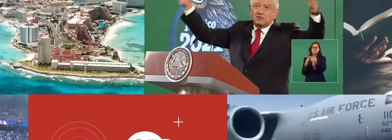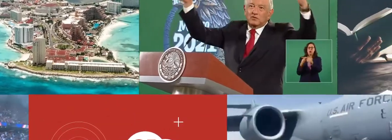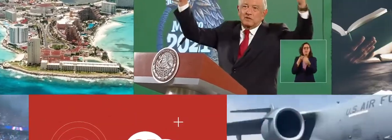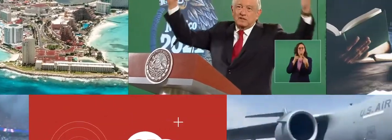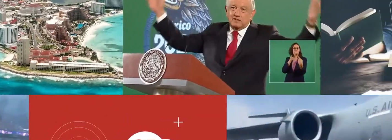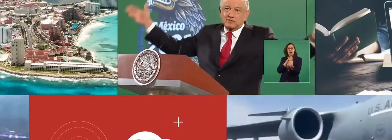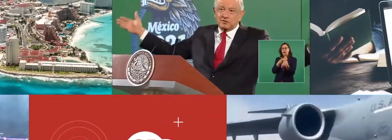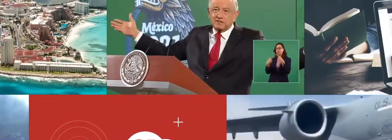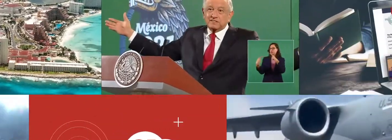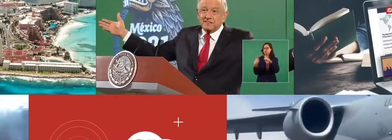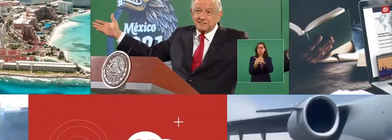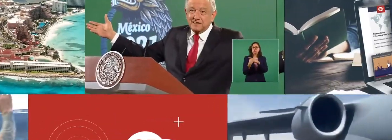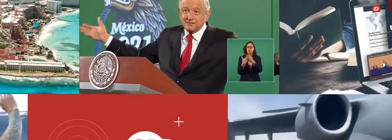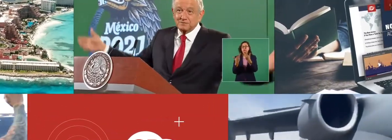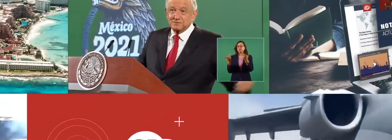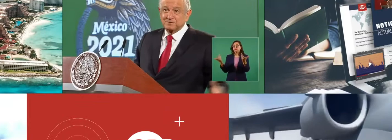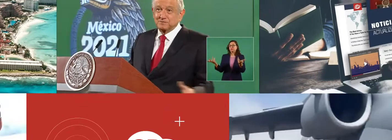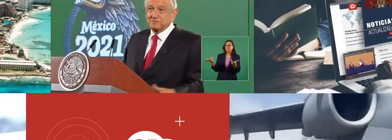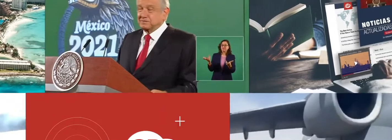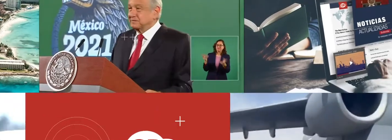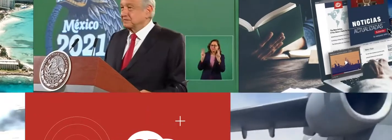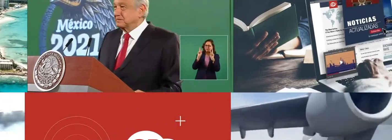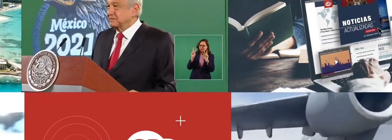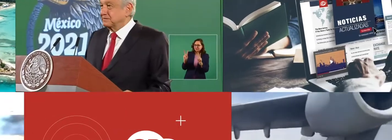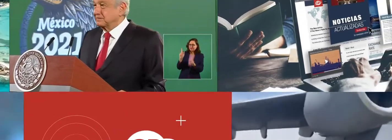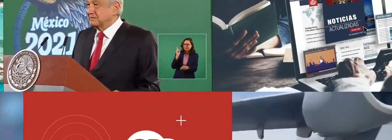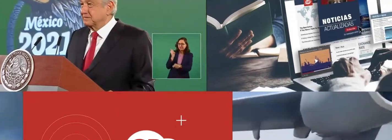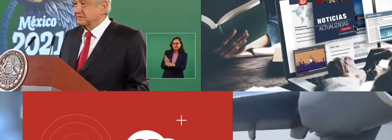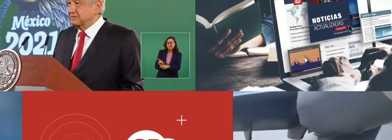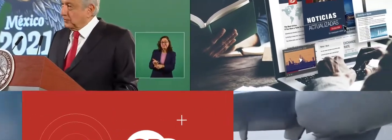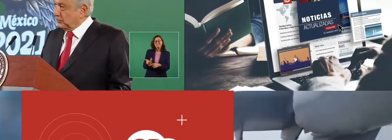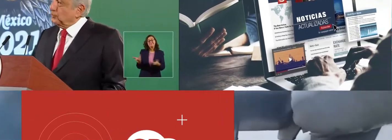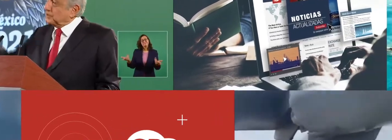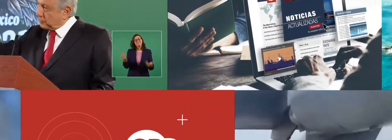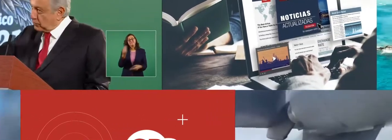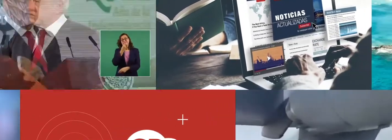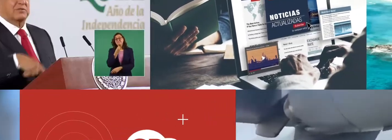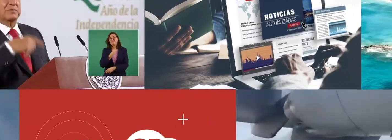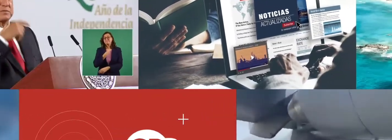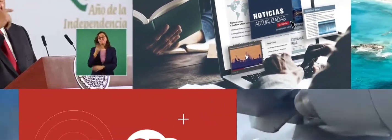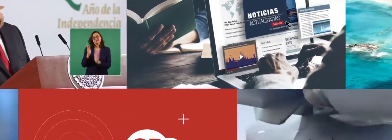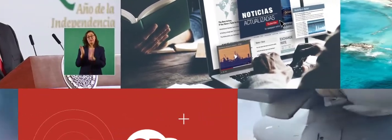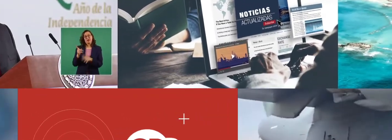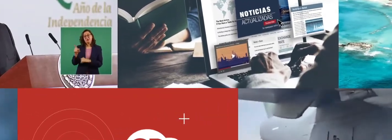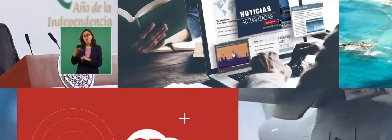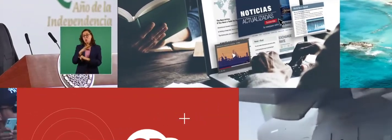Los invitamos a seguir informados en nuestras redes sociales y a través de digitalnewsqr.com.